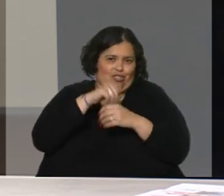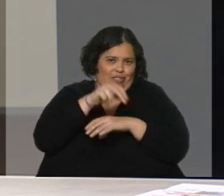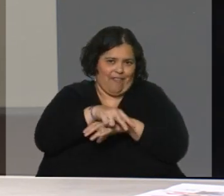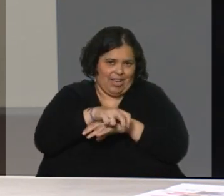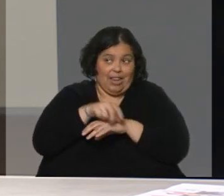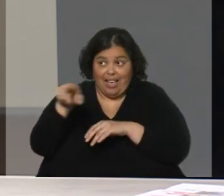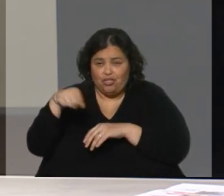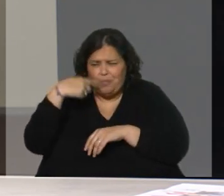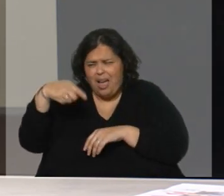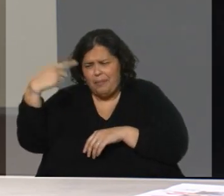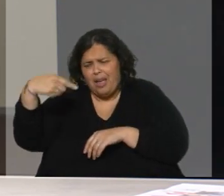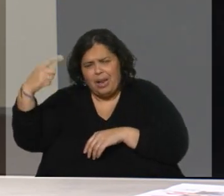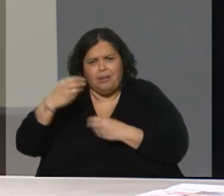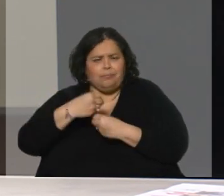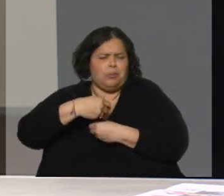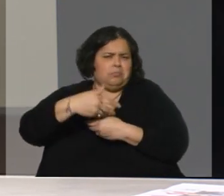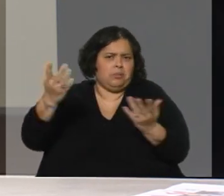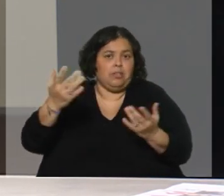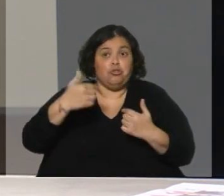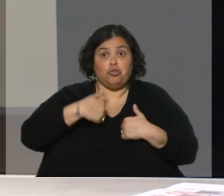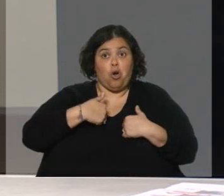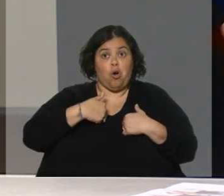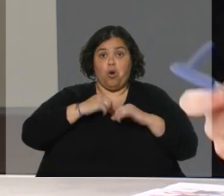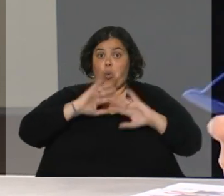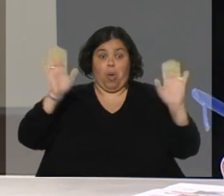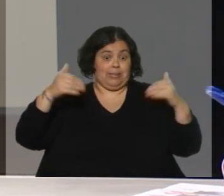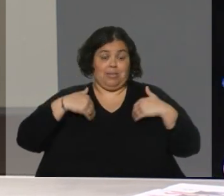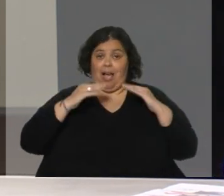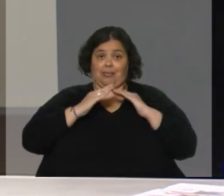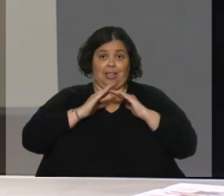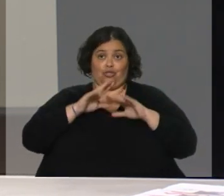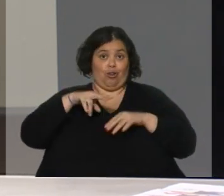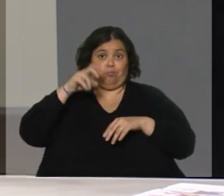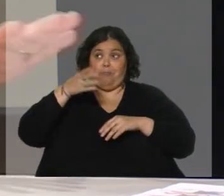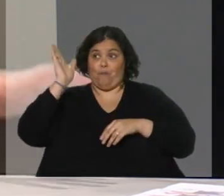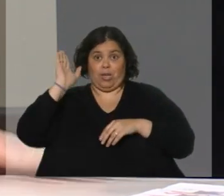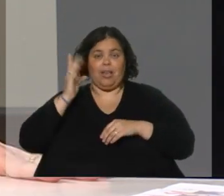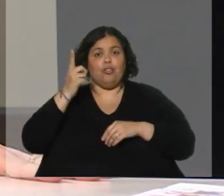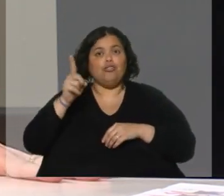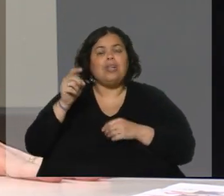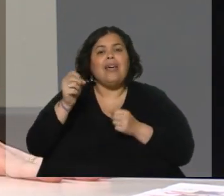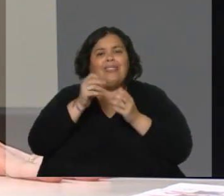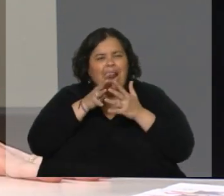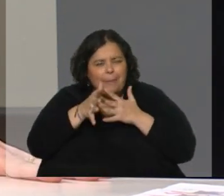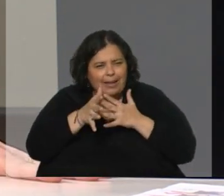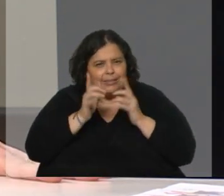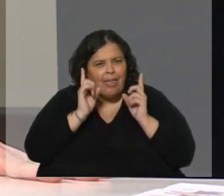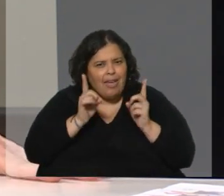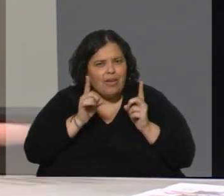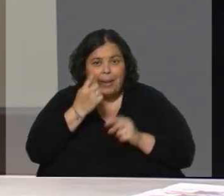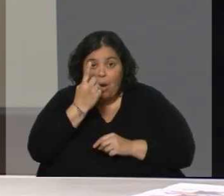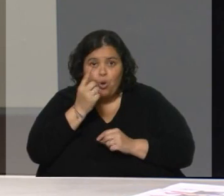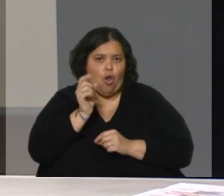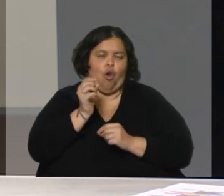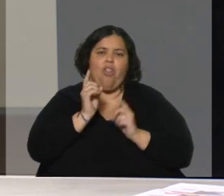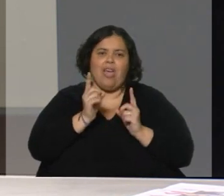quisieron yo en principio ya no estoy más no es más mi casa y si la transparencia es para una cosa la transparencia es para todo